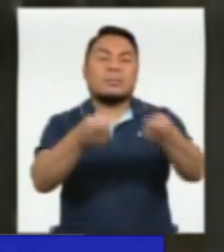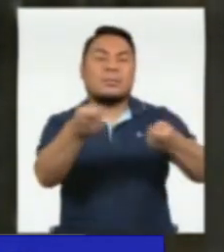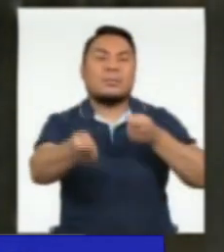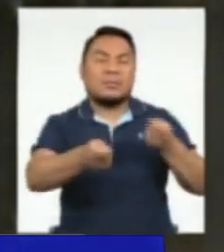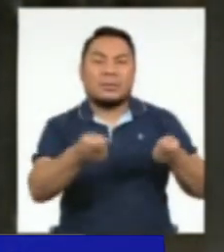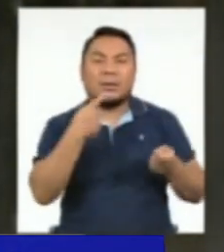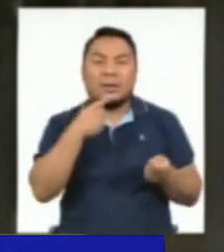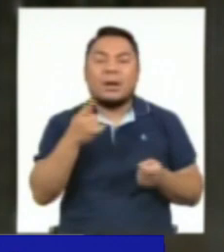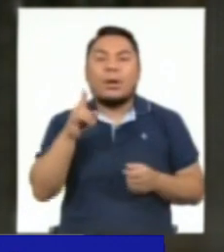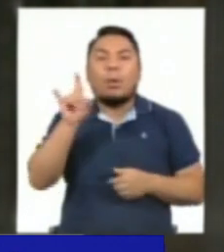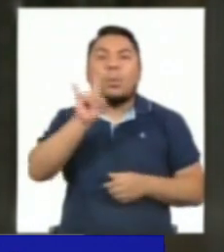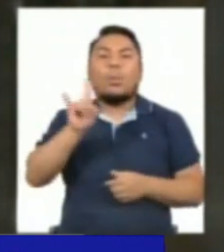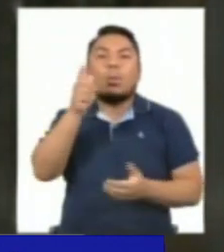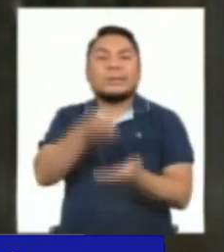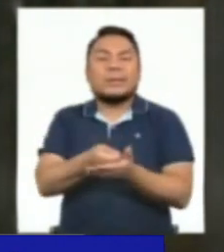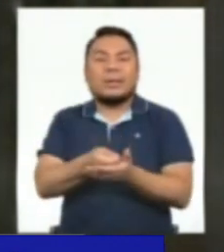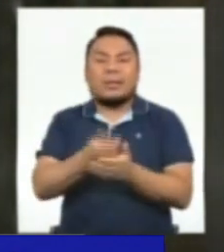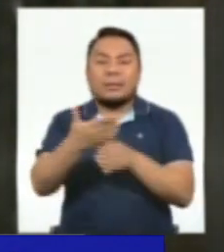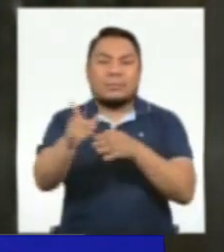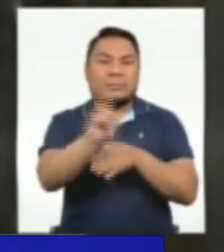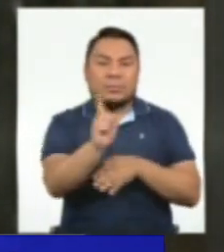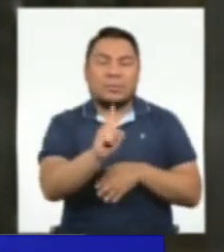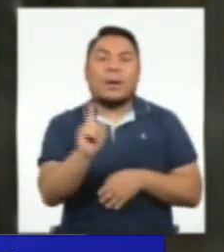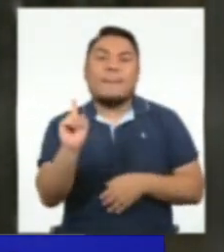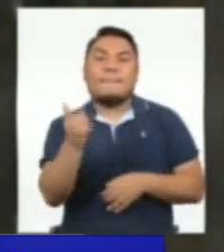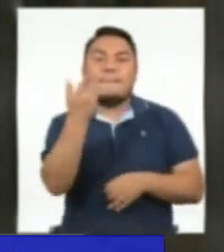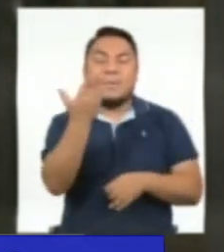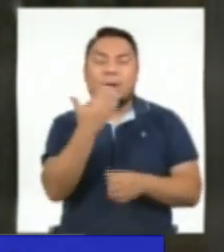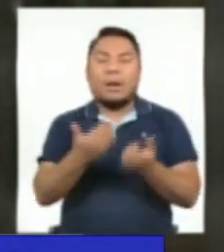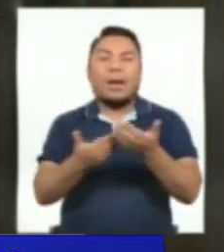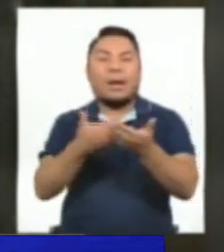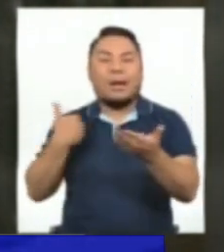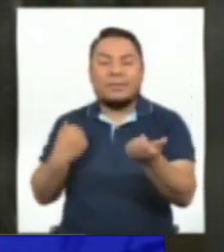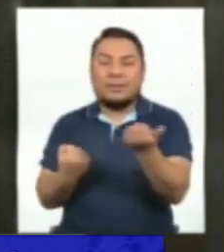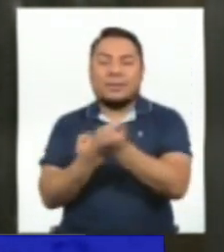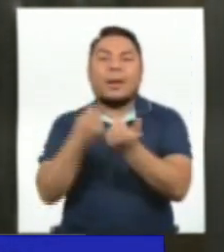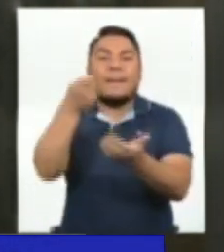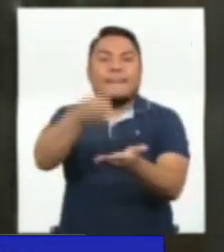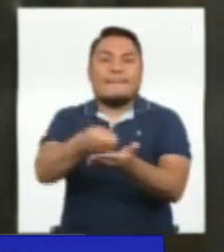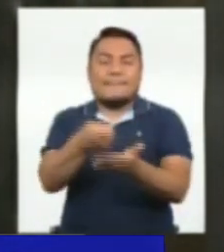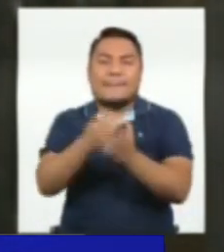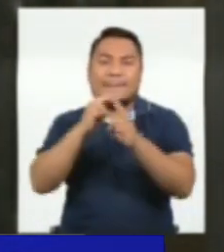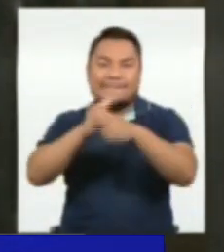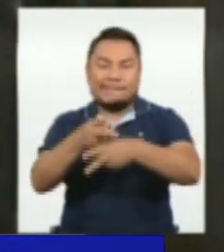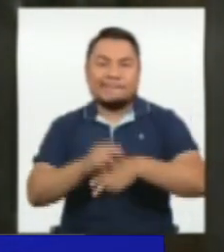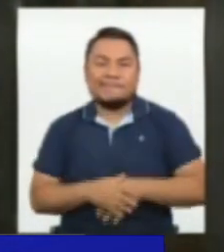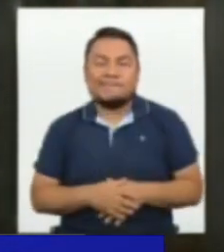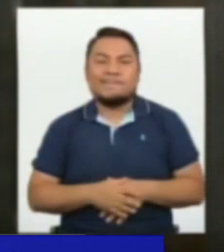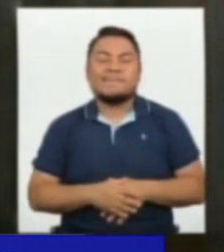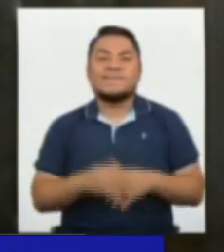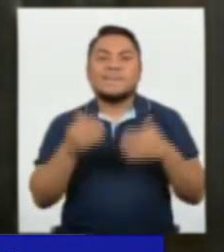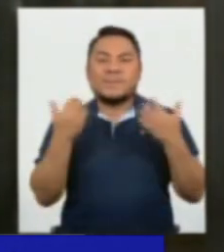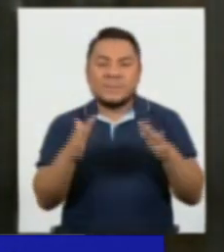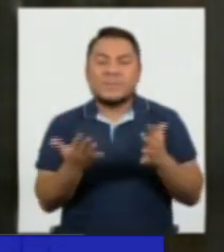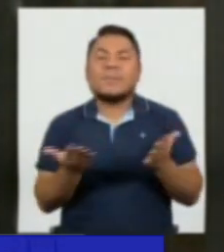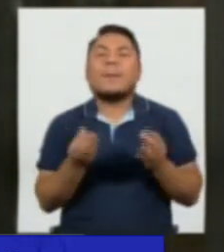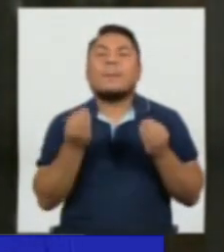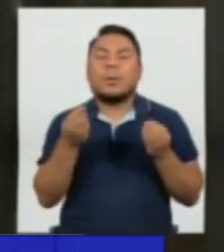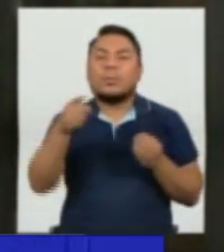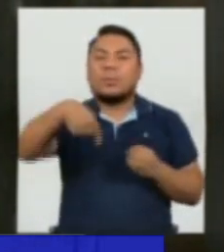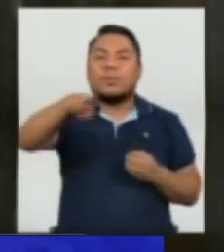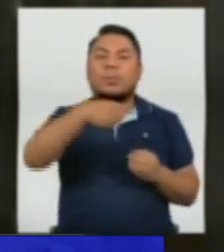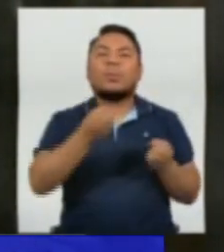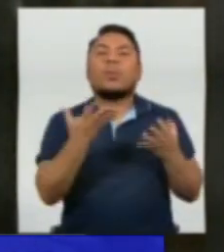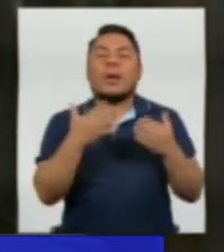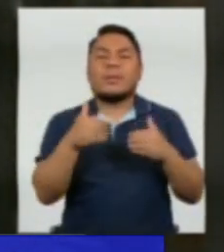tenga este crédito otorgado. Respecto a las condiciones serían con un periodo de gracia de hasta 12